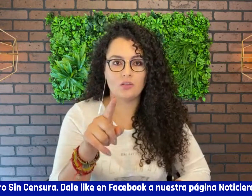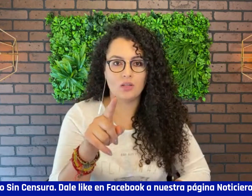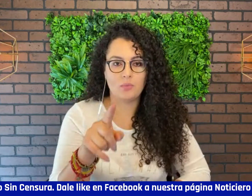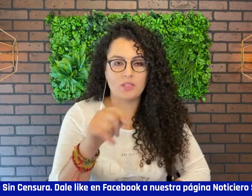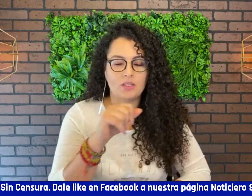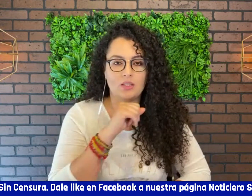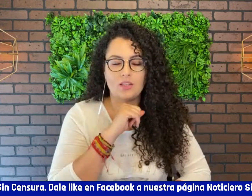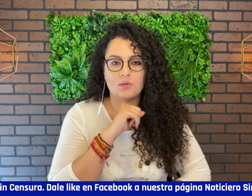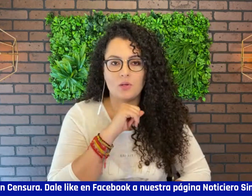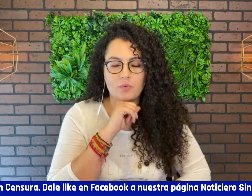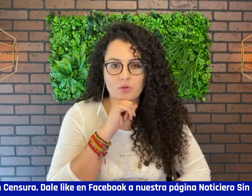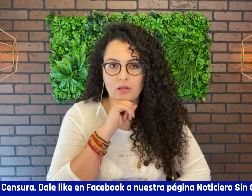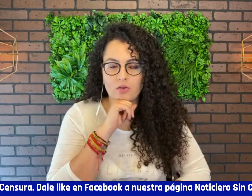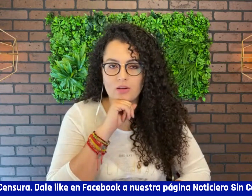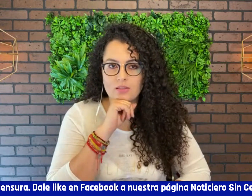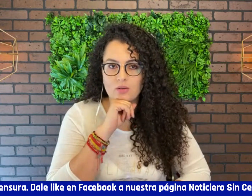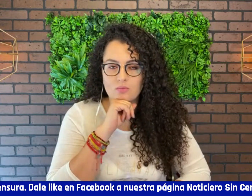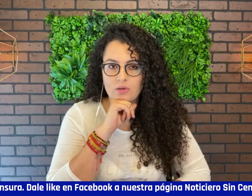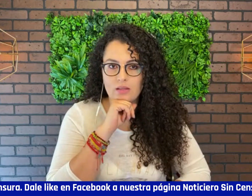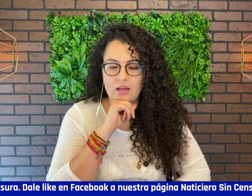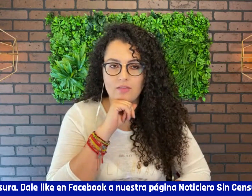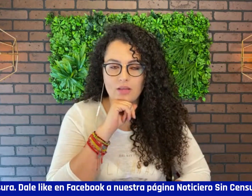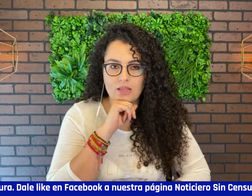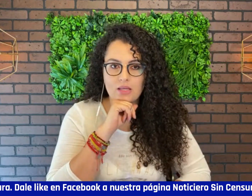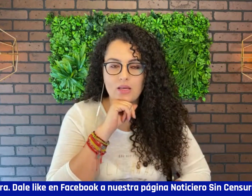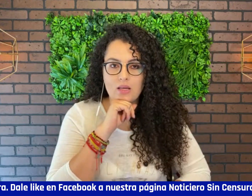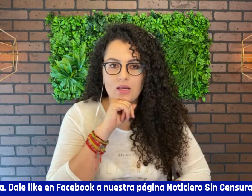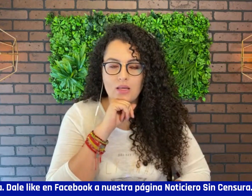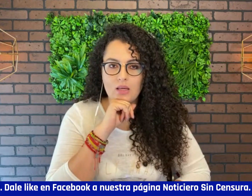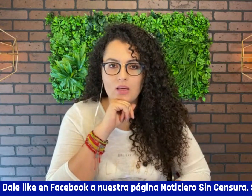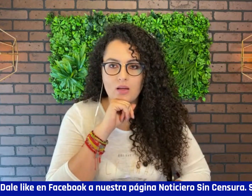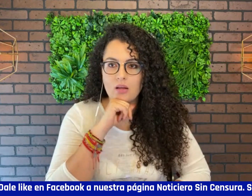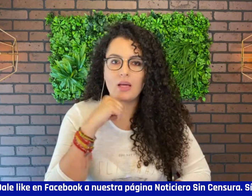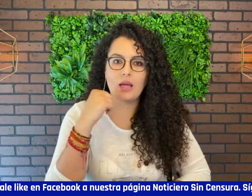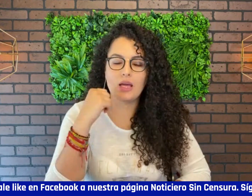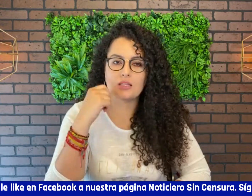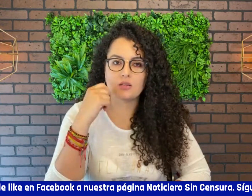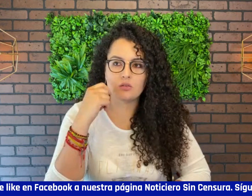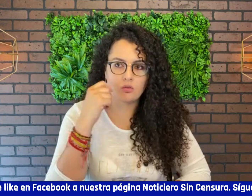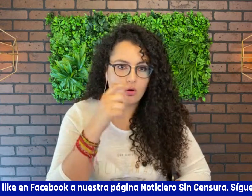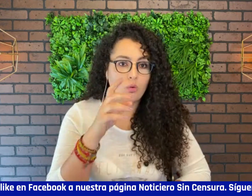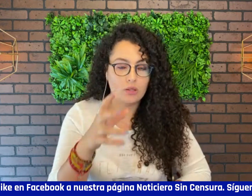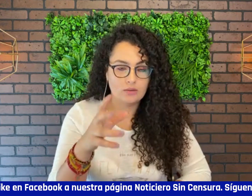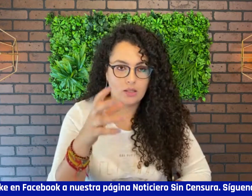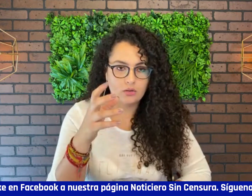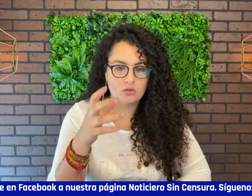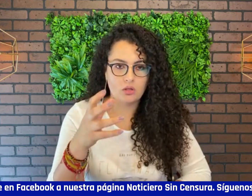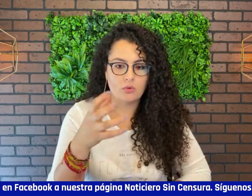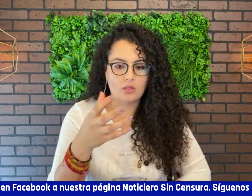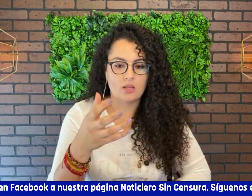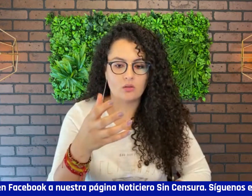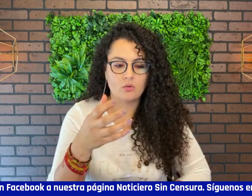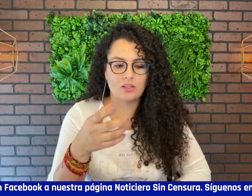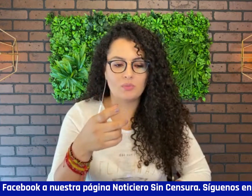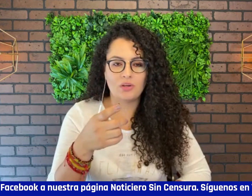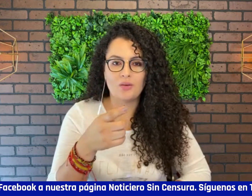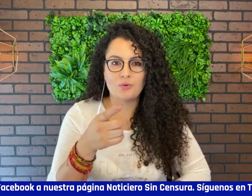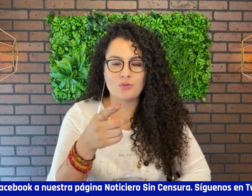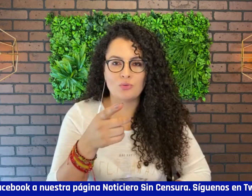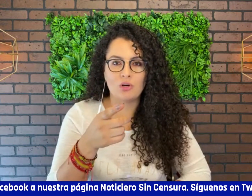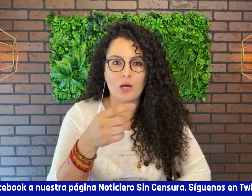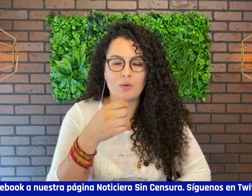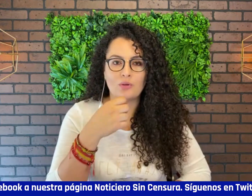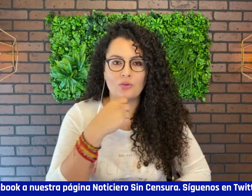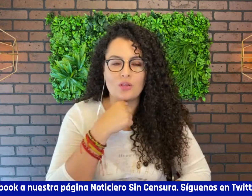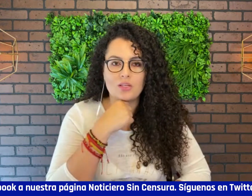Eso dijo el presidente Andrés Manuel López Obrador en esta cumbre del G20 y es congruente. Yo celebro que sea congruente. Por ahí